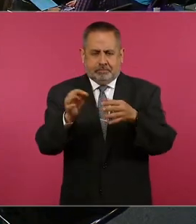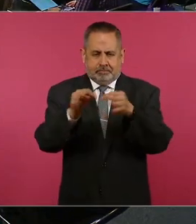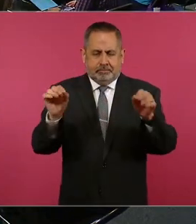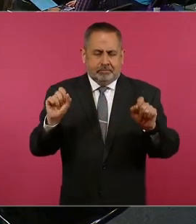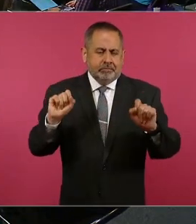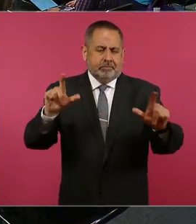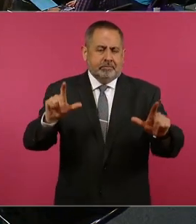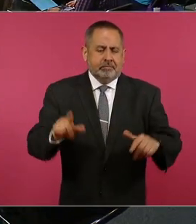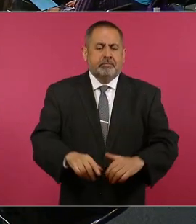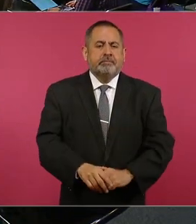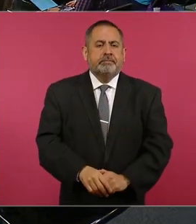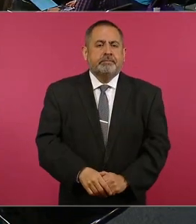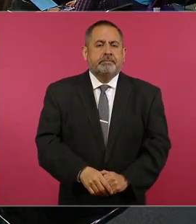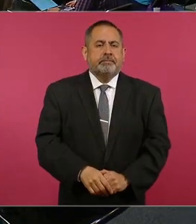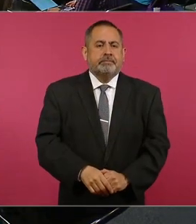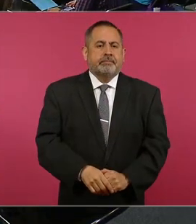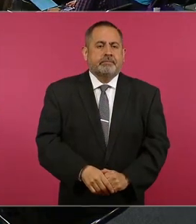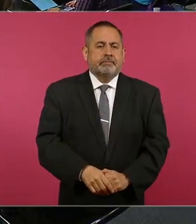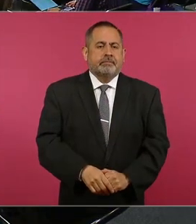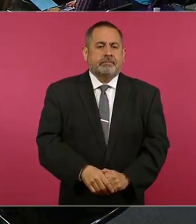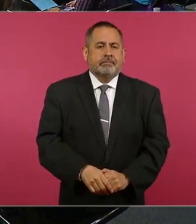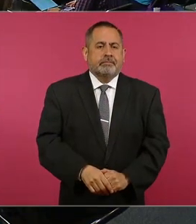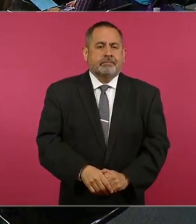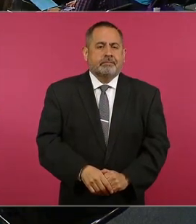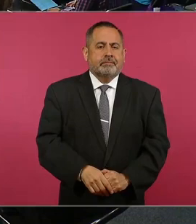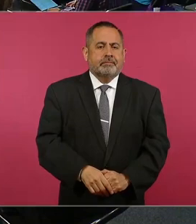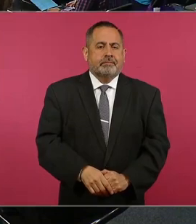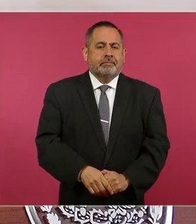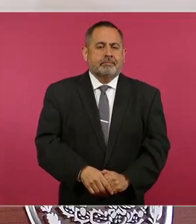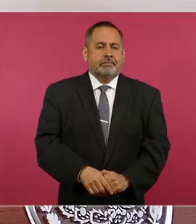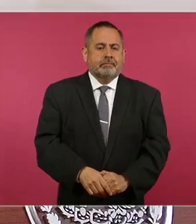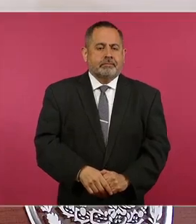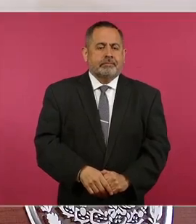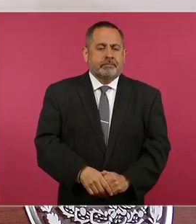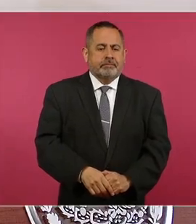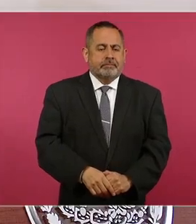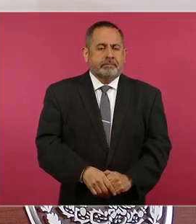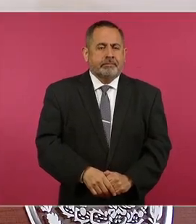es que este ya ven